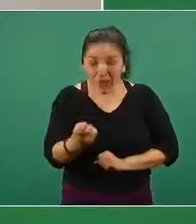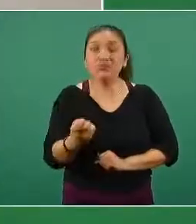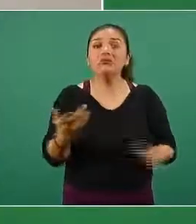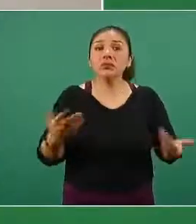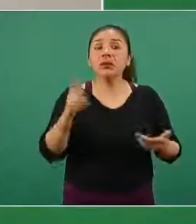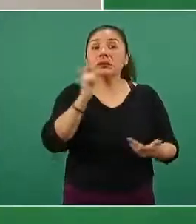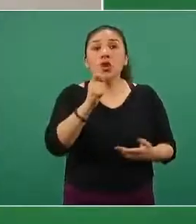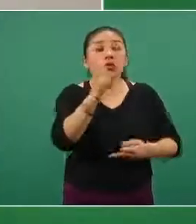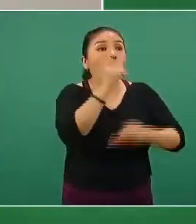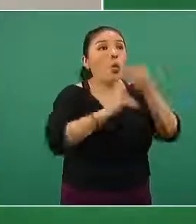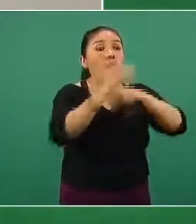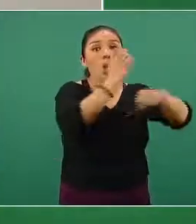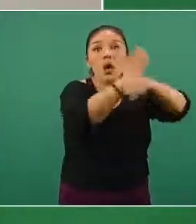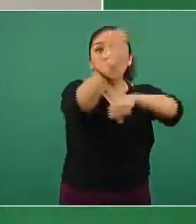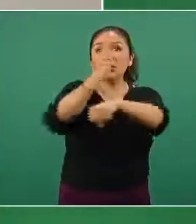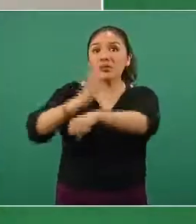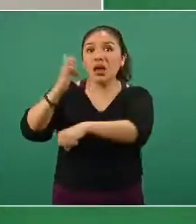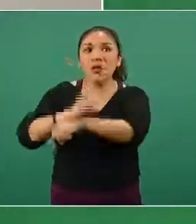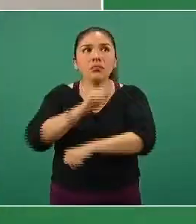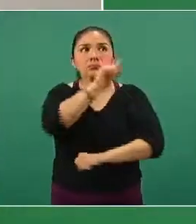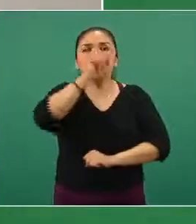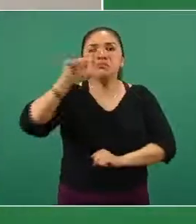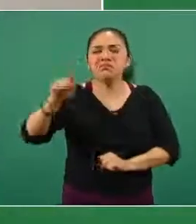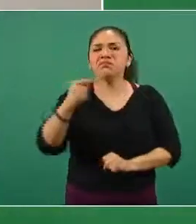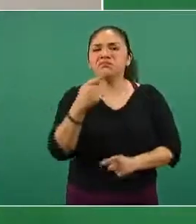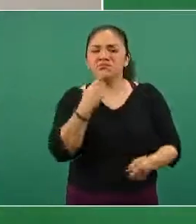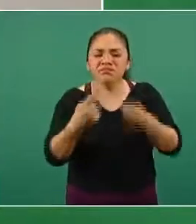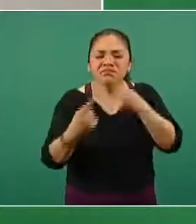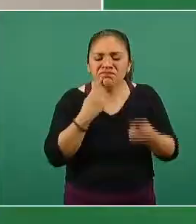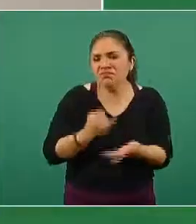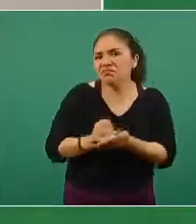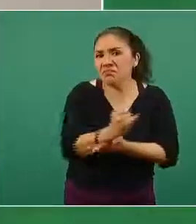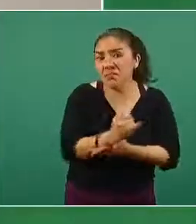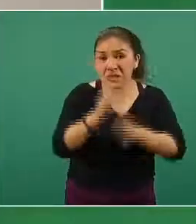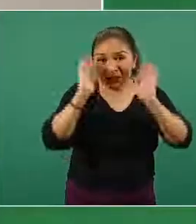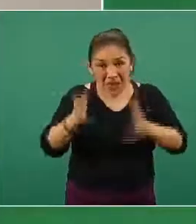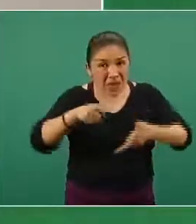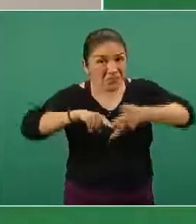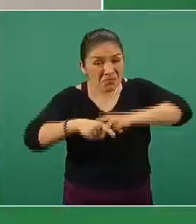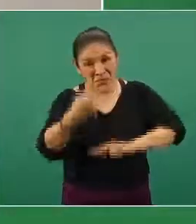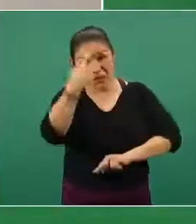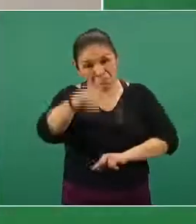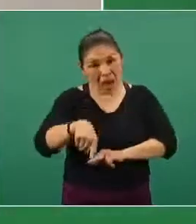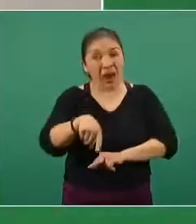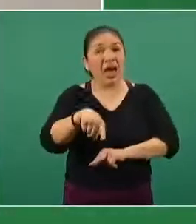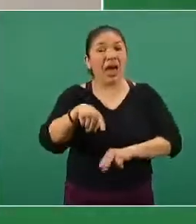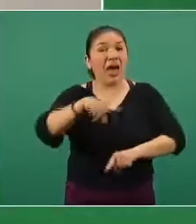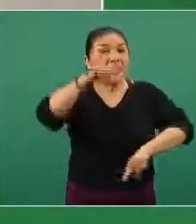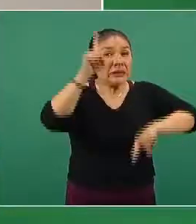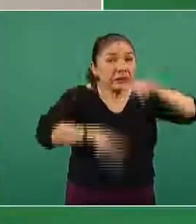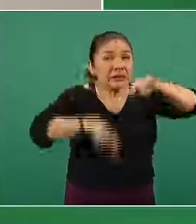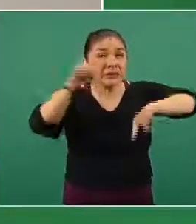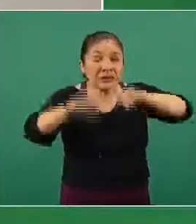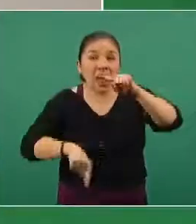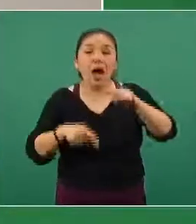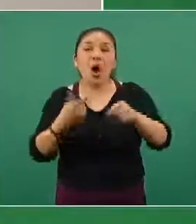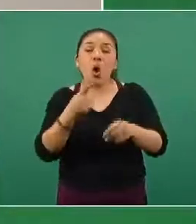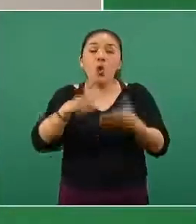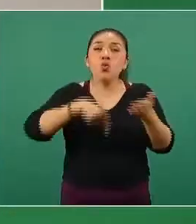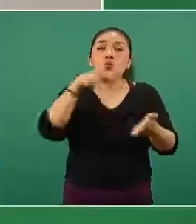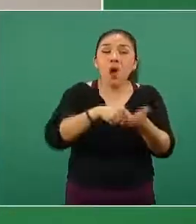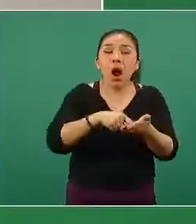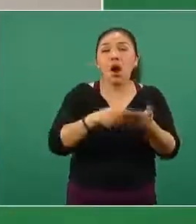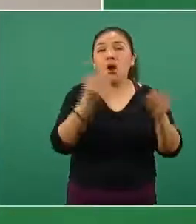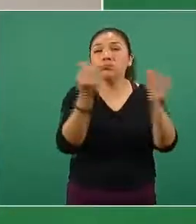prácticamente todas las entidades federativas decidieron todavía no iniciar procesos importantes de dejar